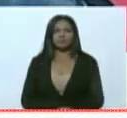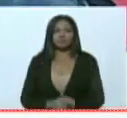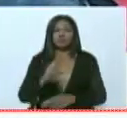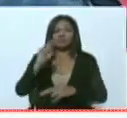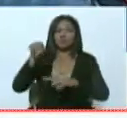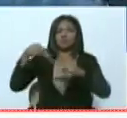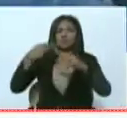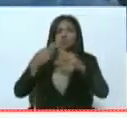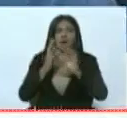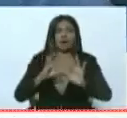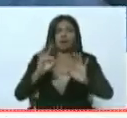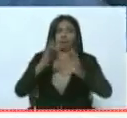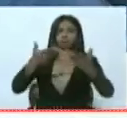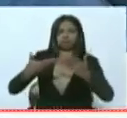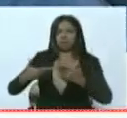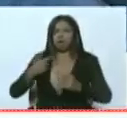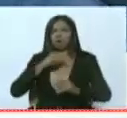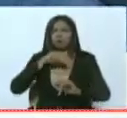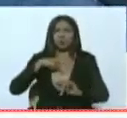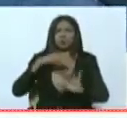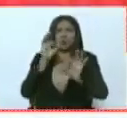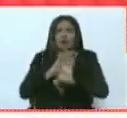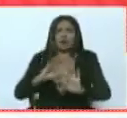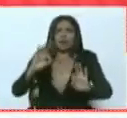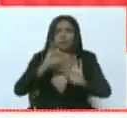Nunca nadie nos regaló nada. Y yo les digo,